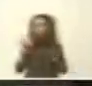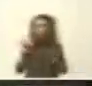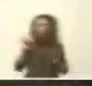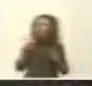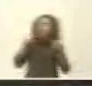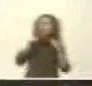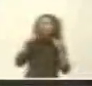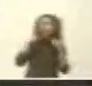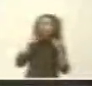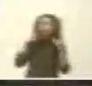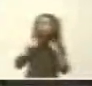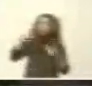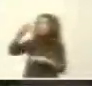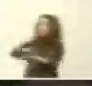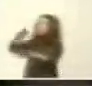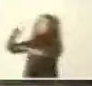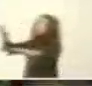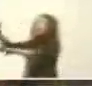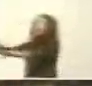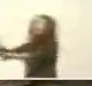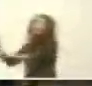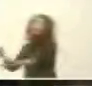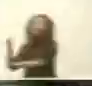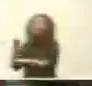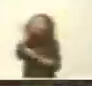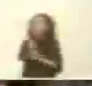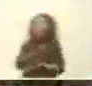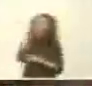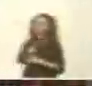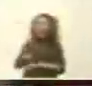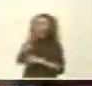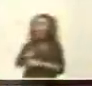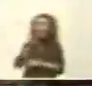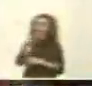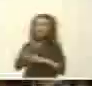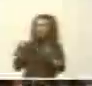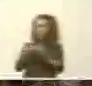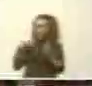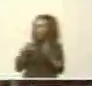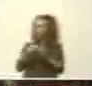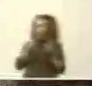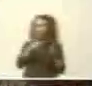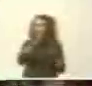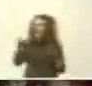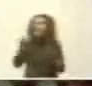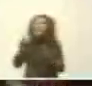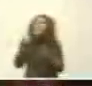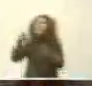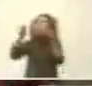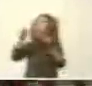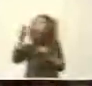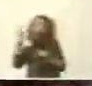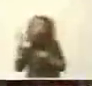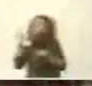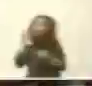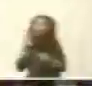imputado, estupado, palabras que acaban en ado. Si hablo de política está